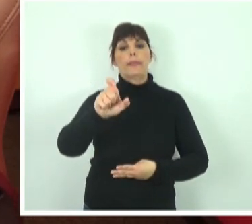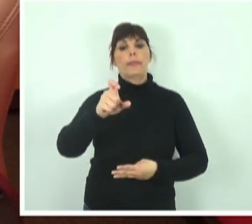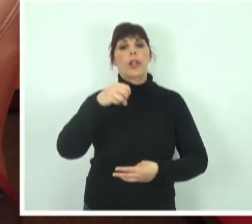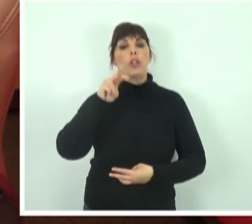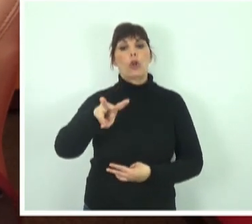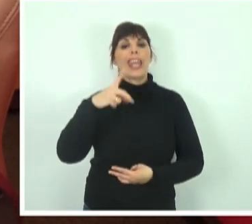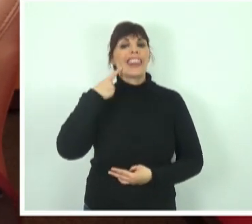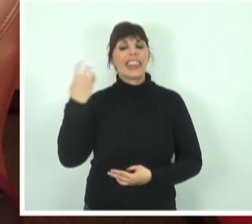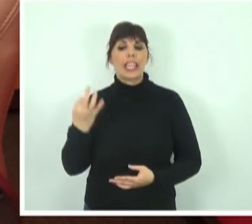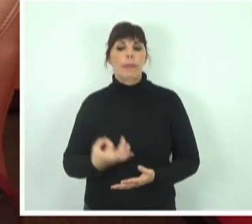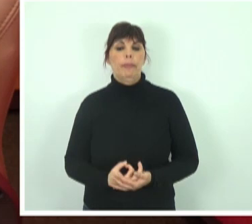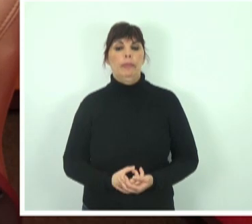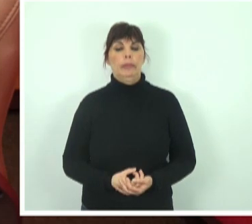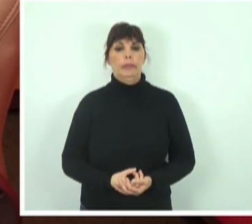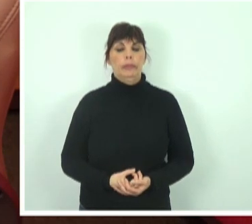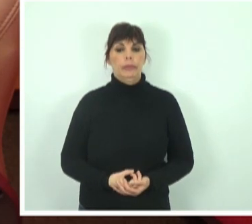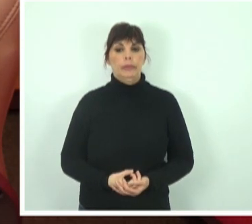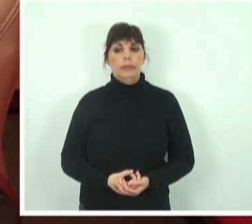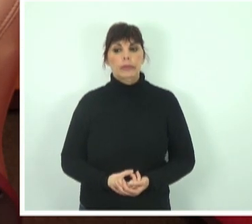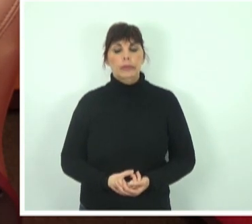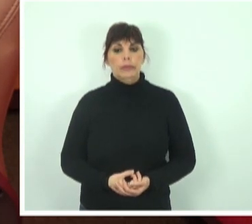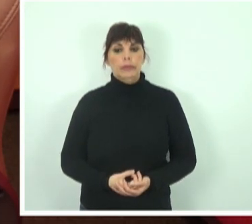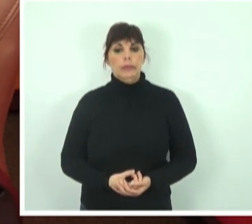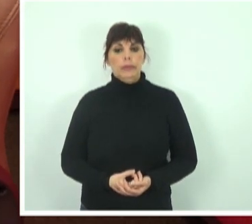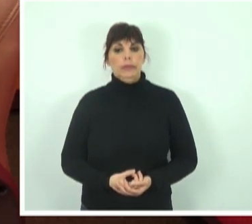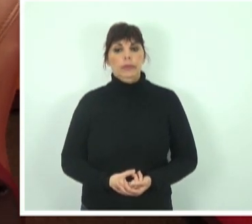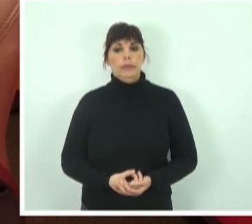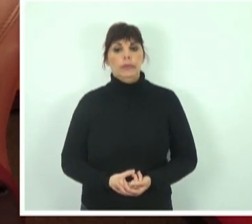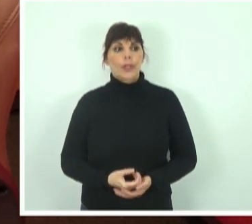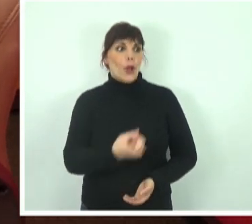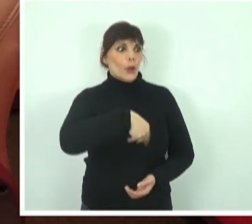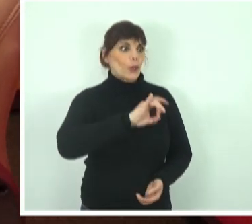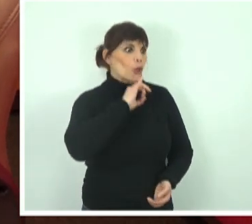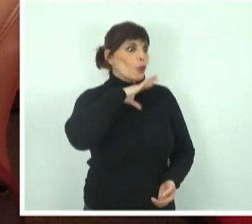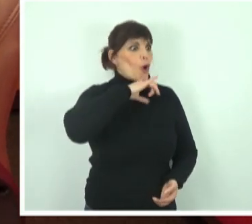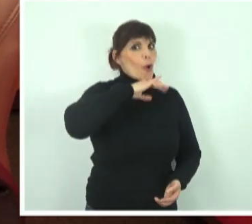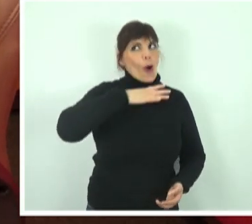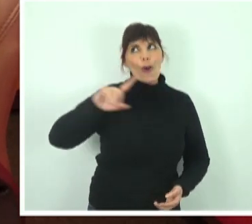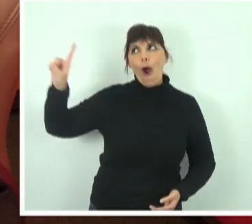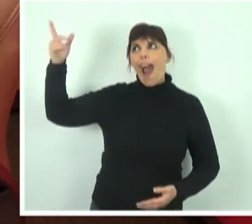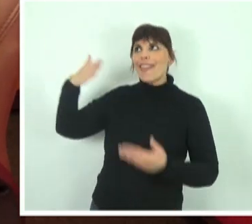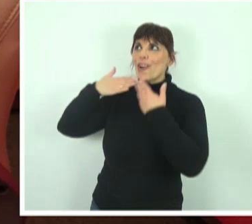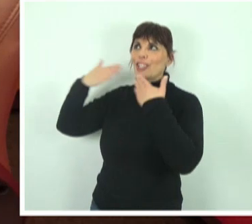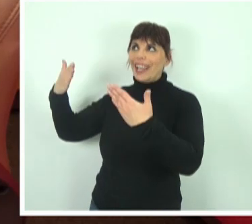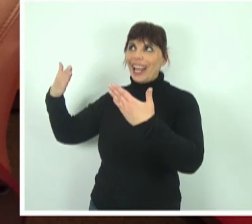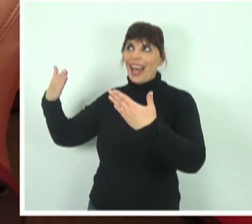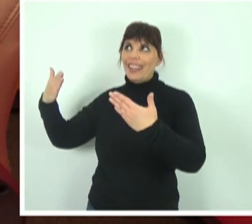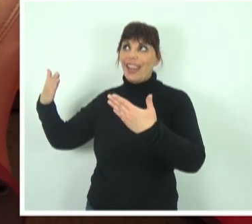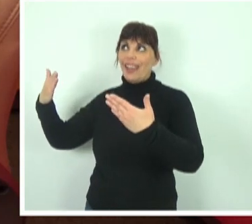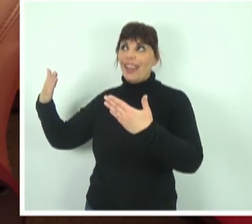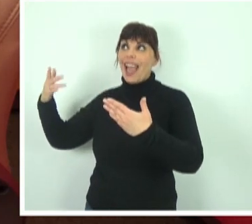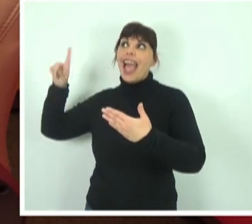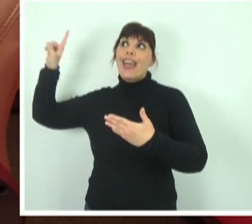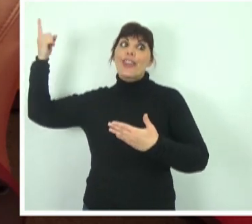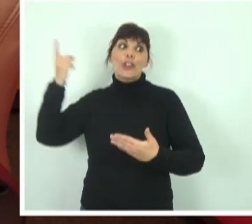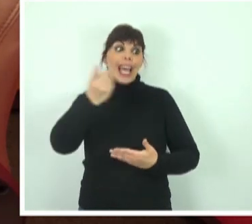12. Capítulo 1, versículo 12. Con gozo, dando gracias a Dios, que nos hizo apto para participar,